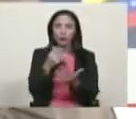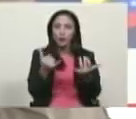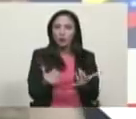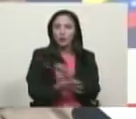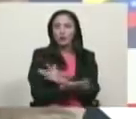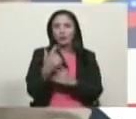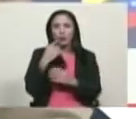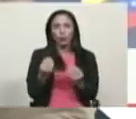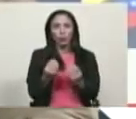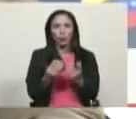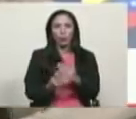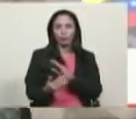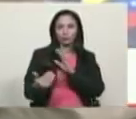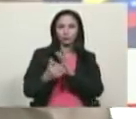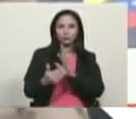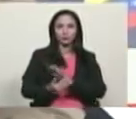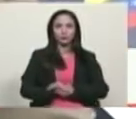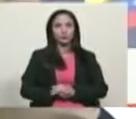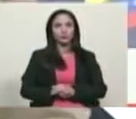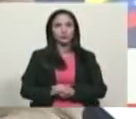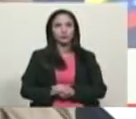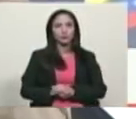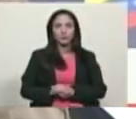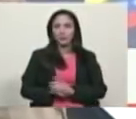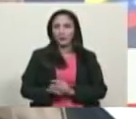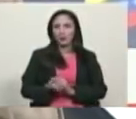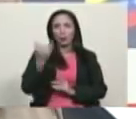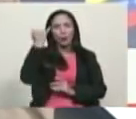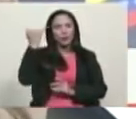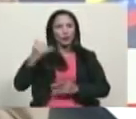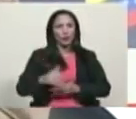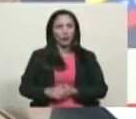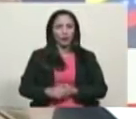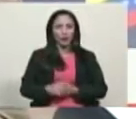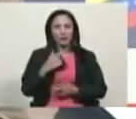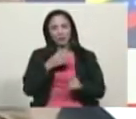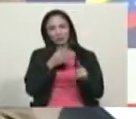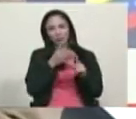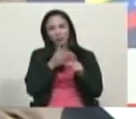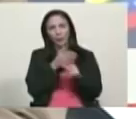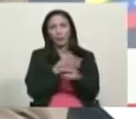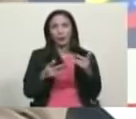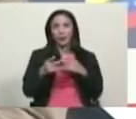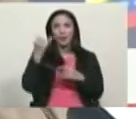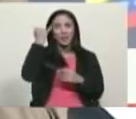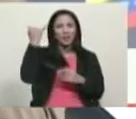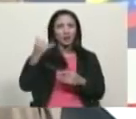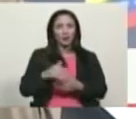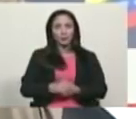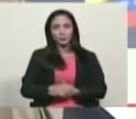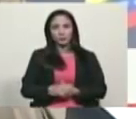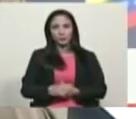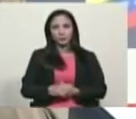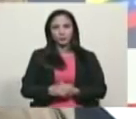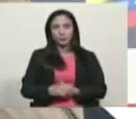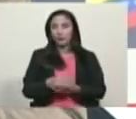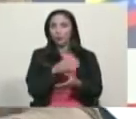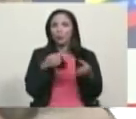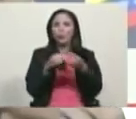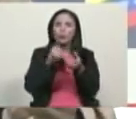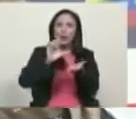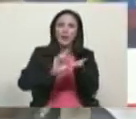de intolerancia ideológica, de persecución ideológica, como el cartel de